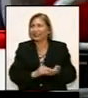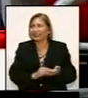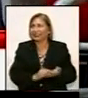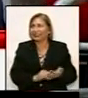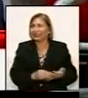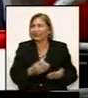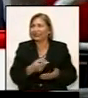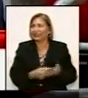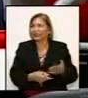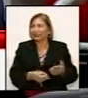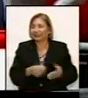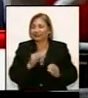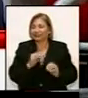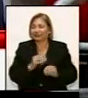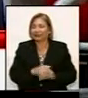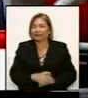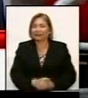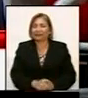le pediría a la congresista,